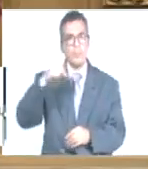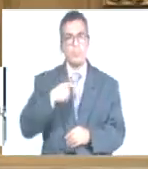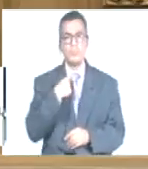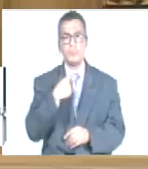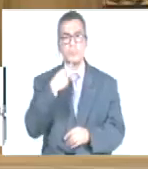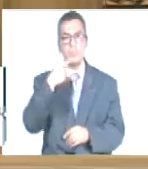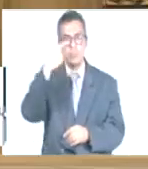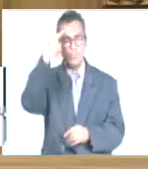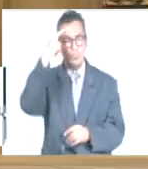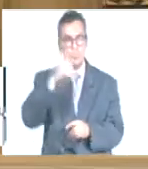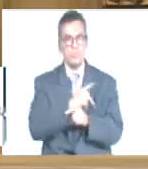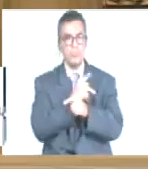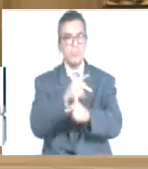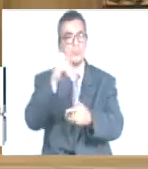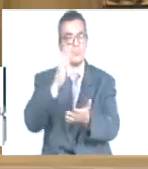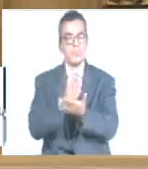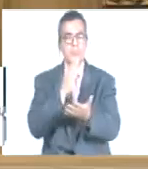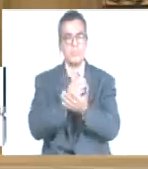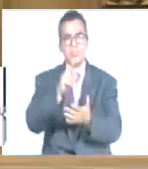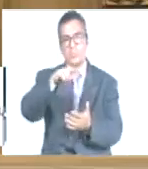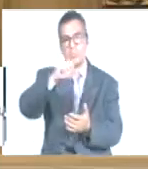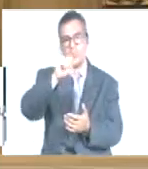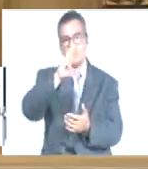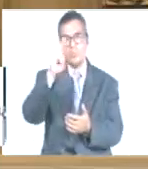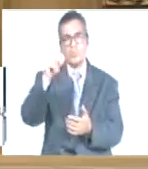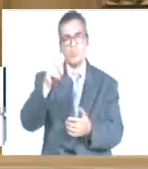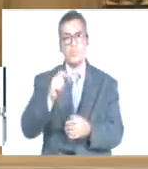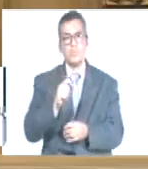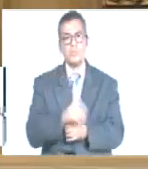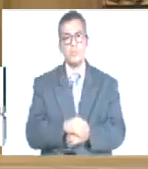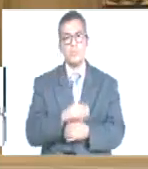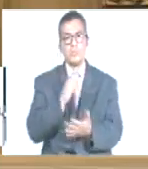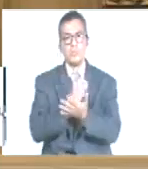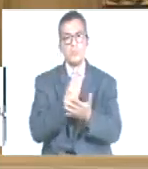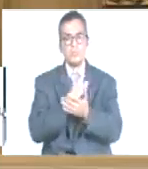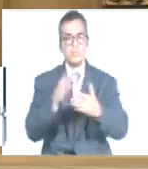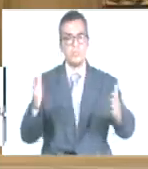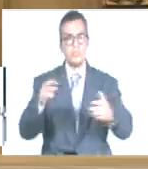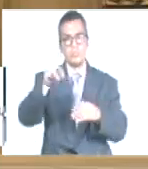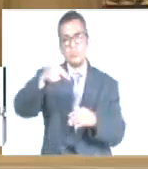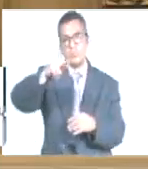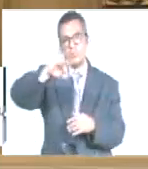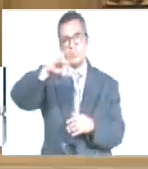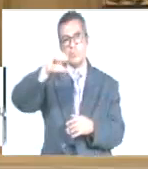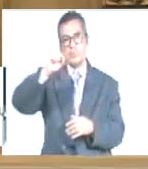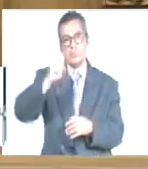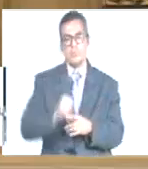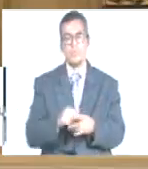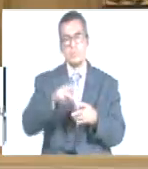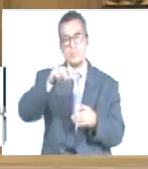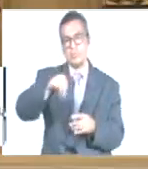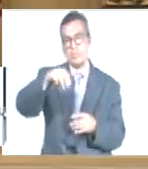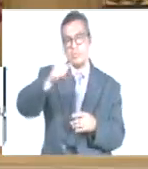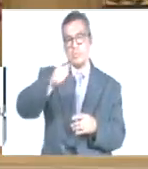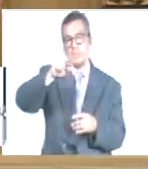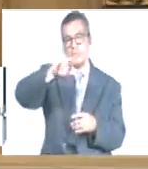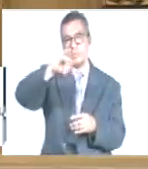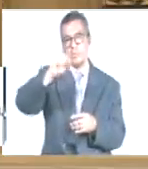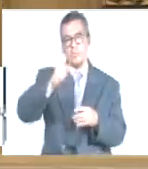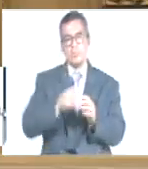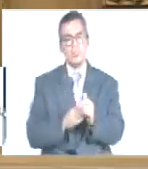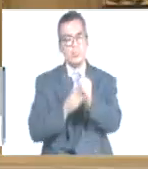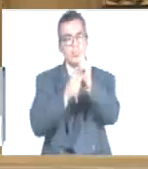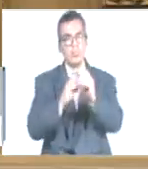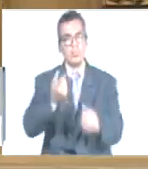rindámosles honores siempre a Robert y también a las grandes Marías, a las Marías que son las dirigentes